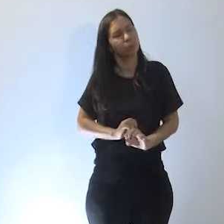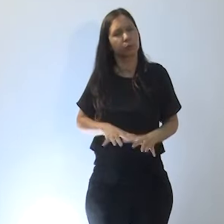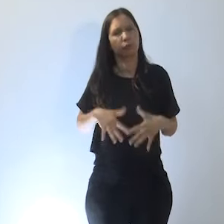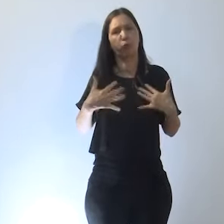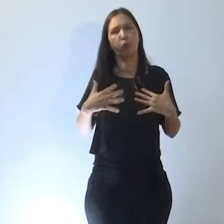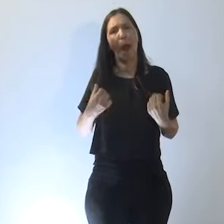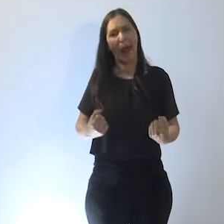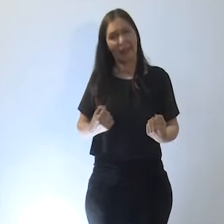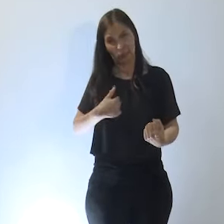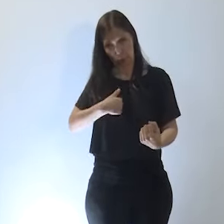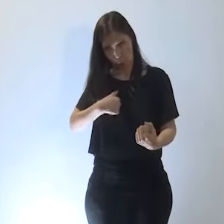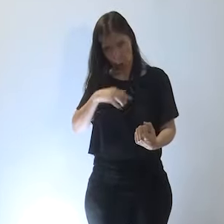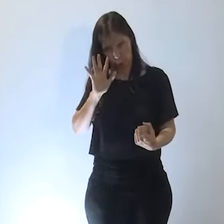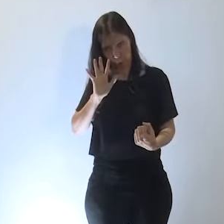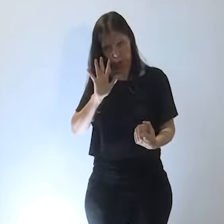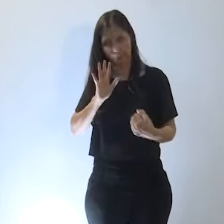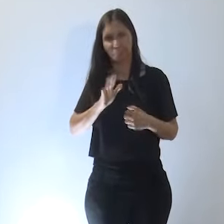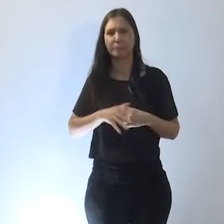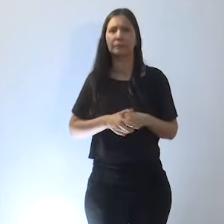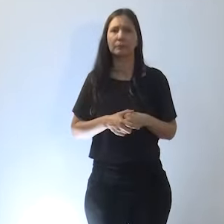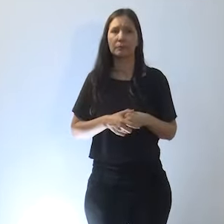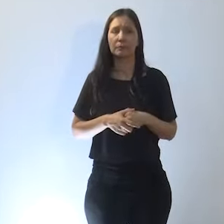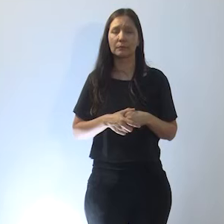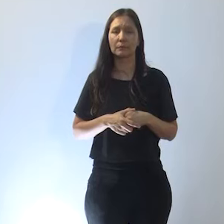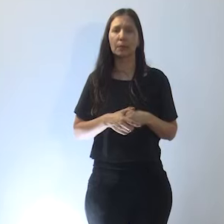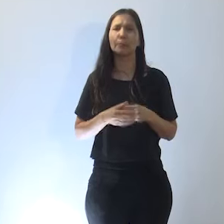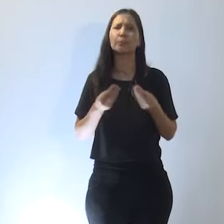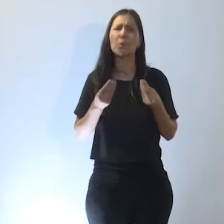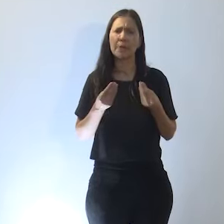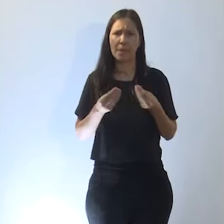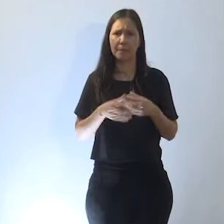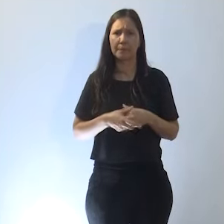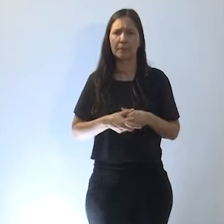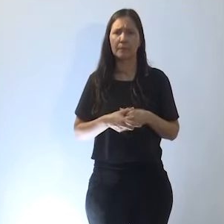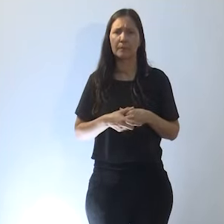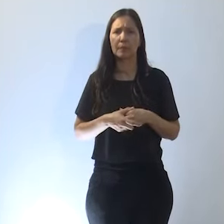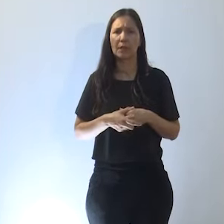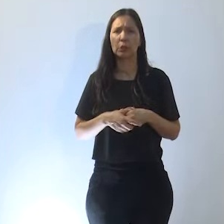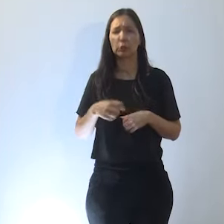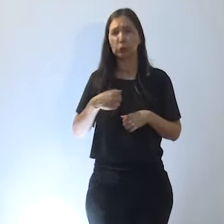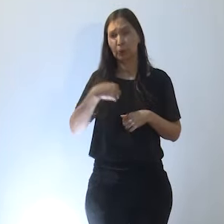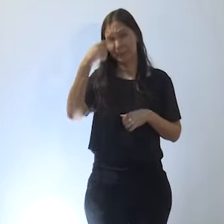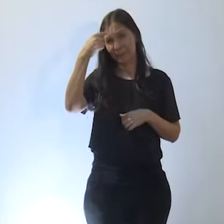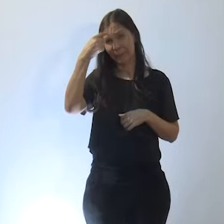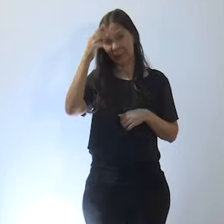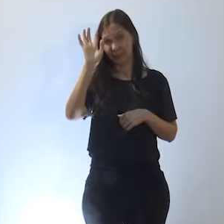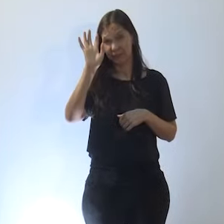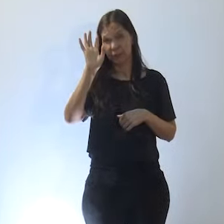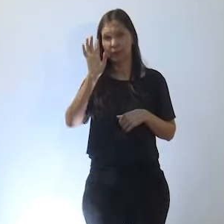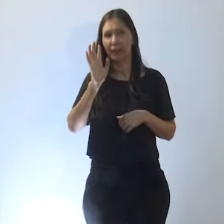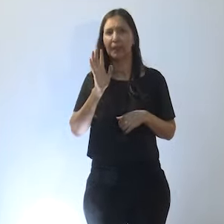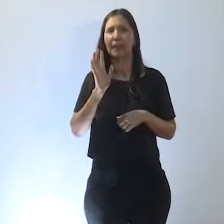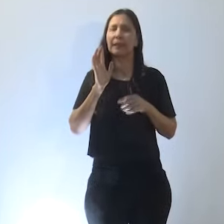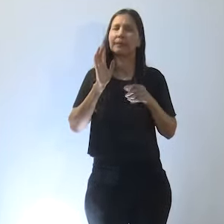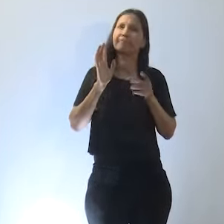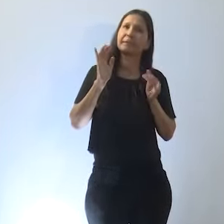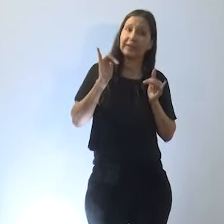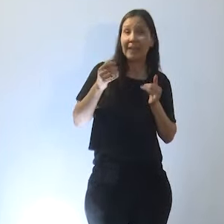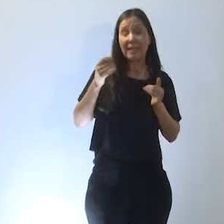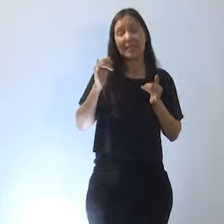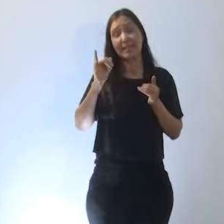mi parte por qué Porque yo creo que si bien es cierto que